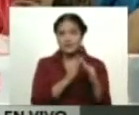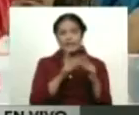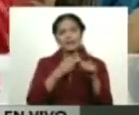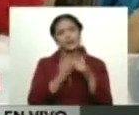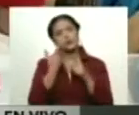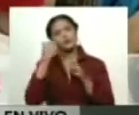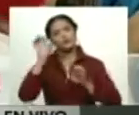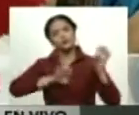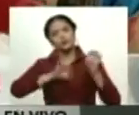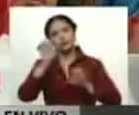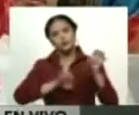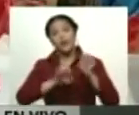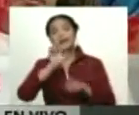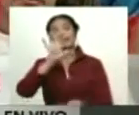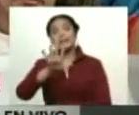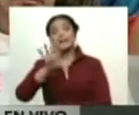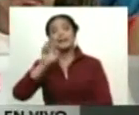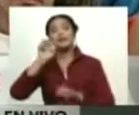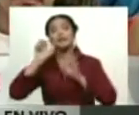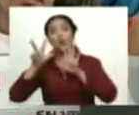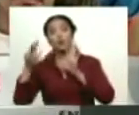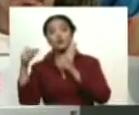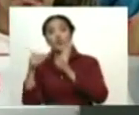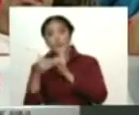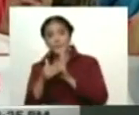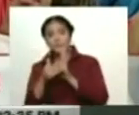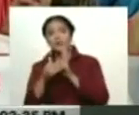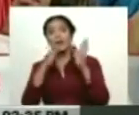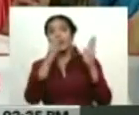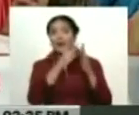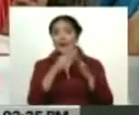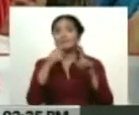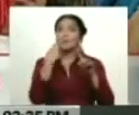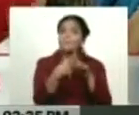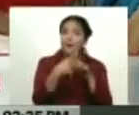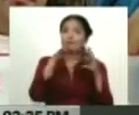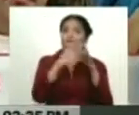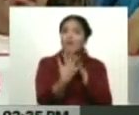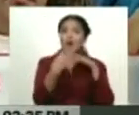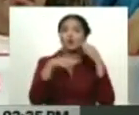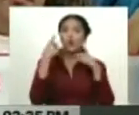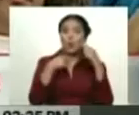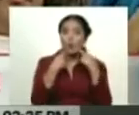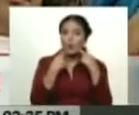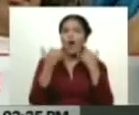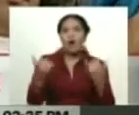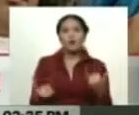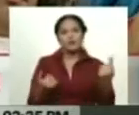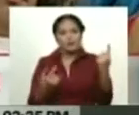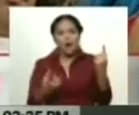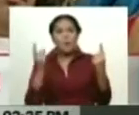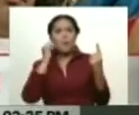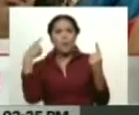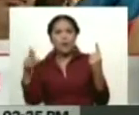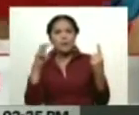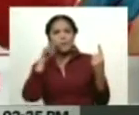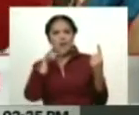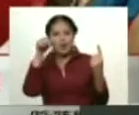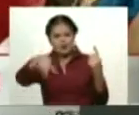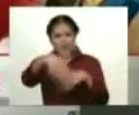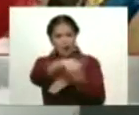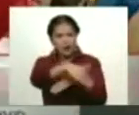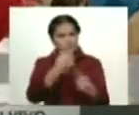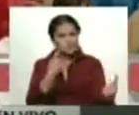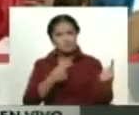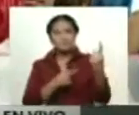revisando 508 mil viviendas más por la gran misión Barrio Nuevo, Barrio Tricolor. Ahorita me encontré una mujer aquí afuera, ¿no?, que